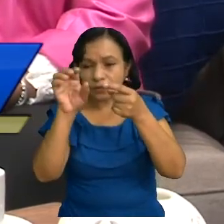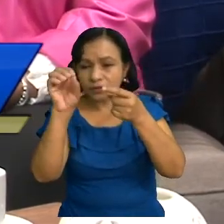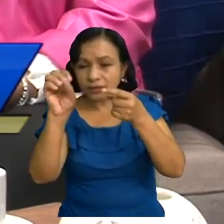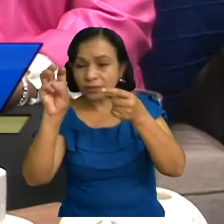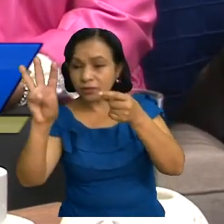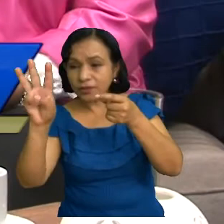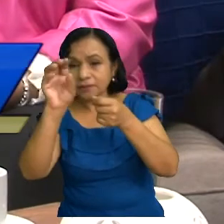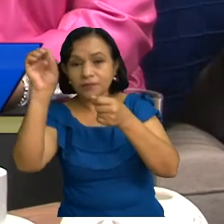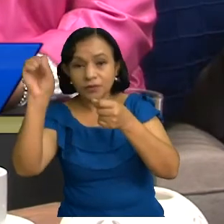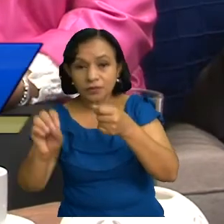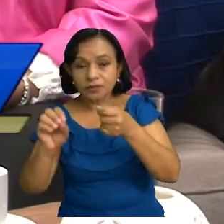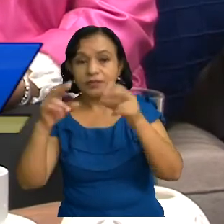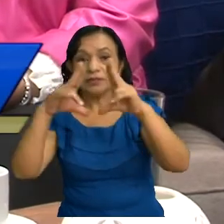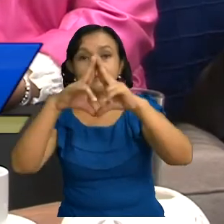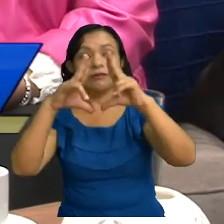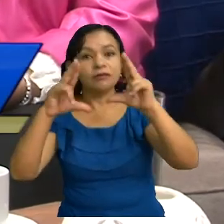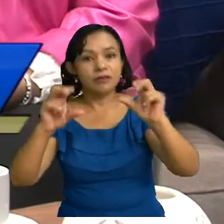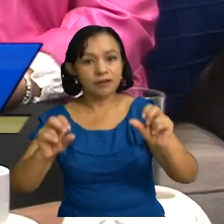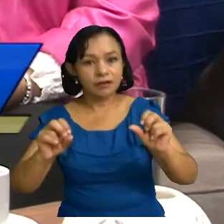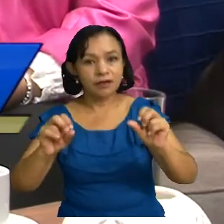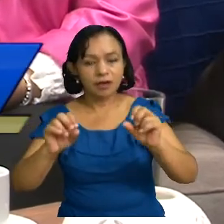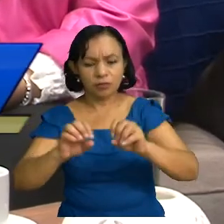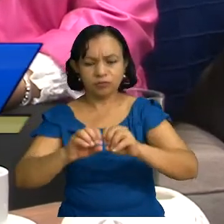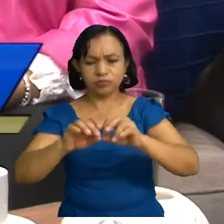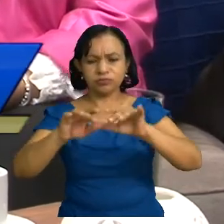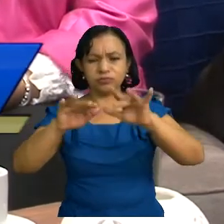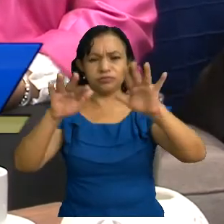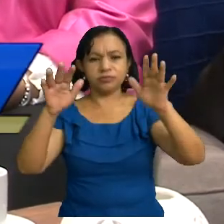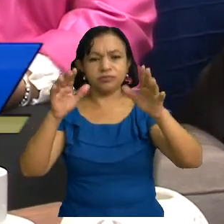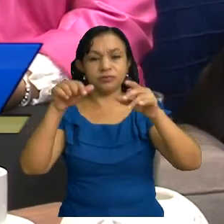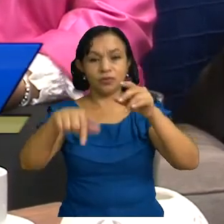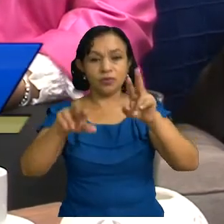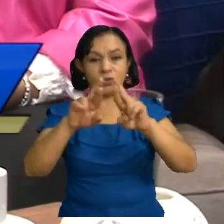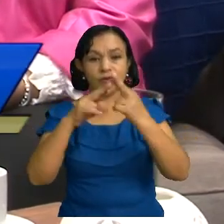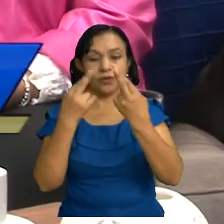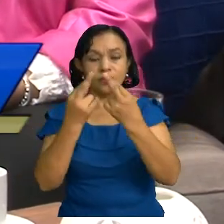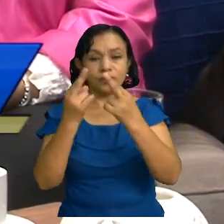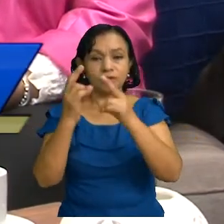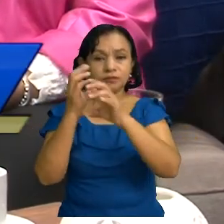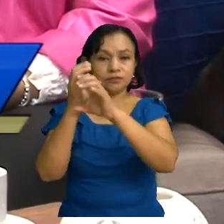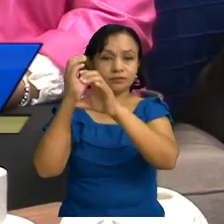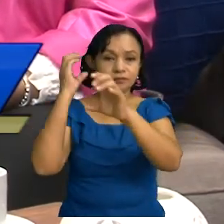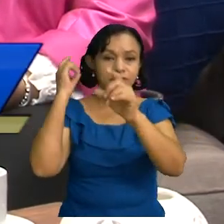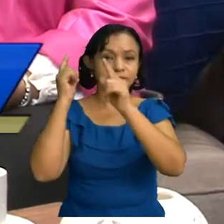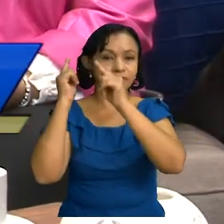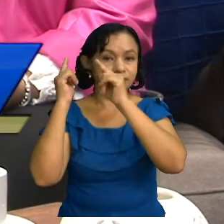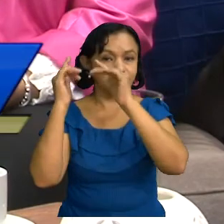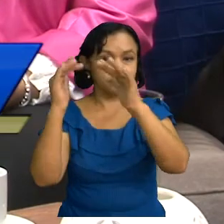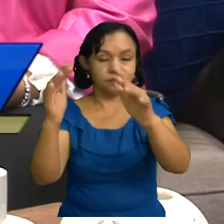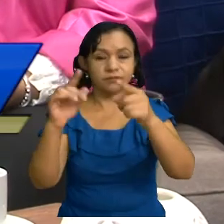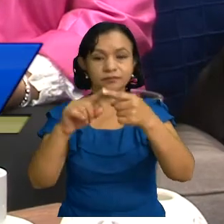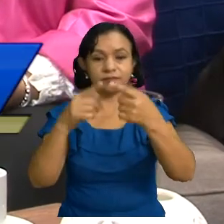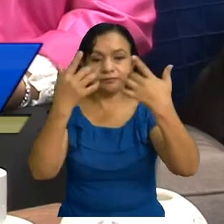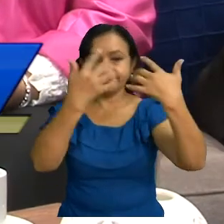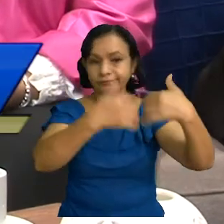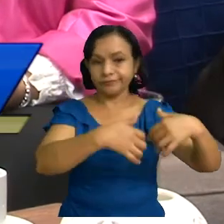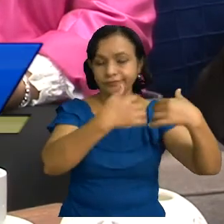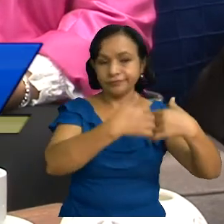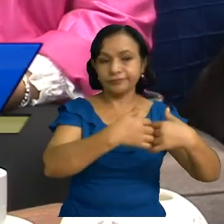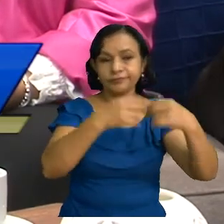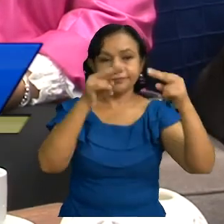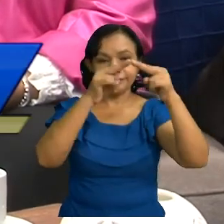casualmente hoy estamos reunidos por ejemplo con el sector transporte la semana pasada nos reunimos con el sector industrial el sector